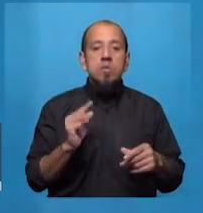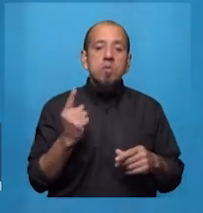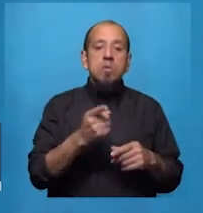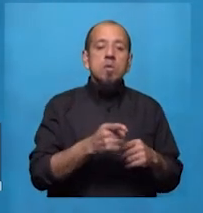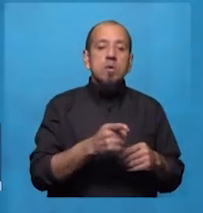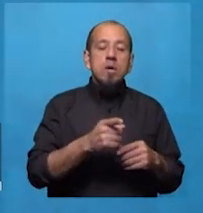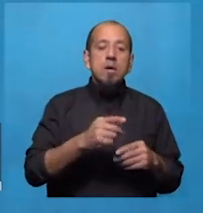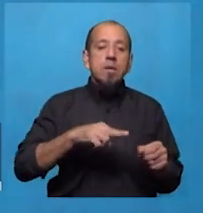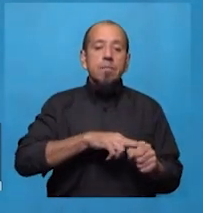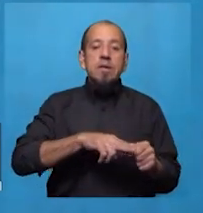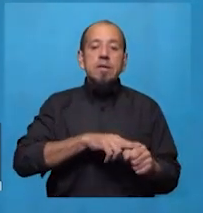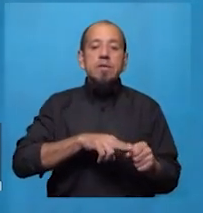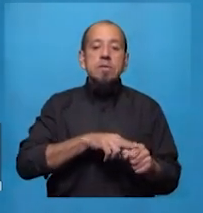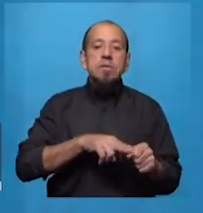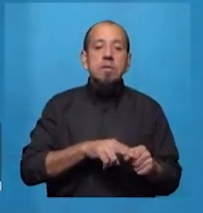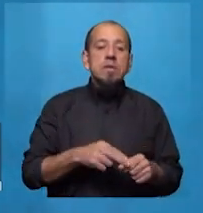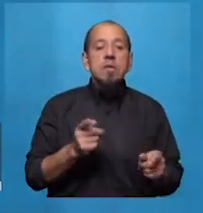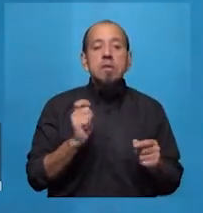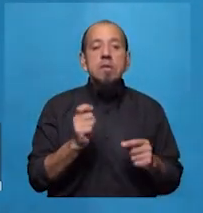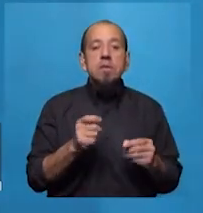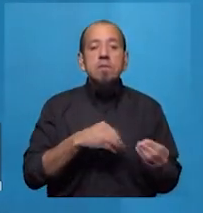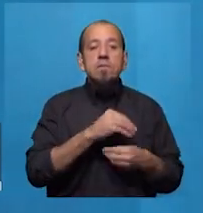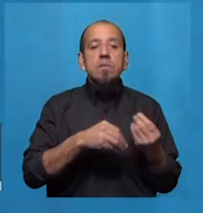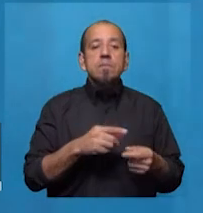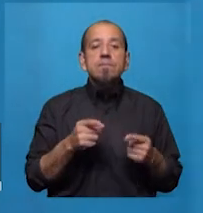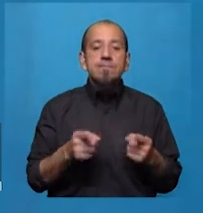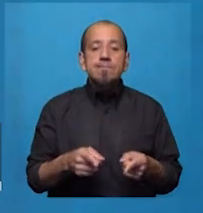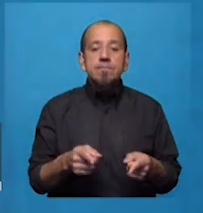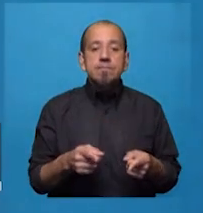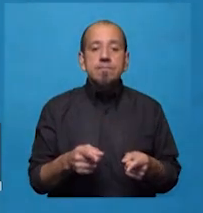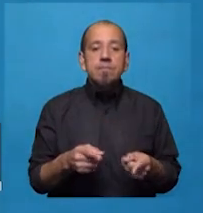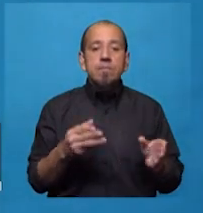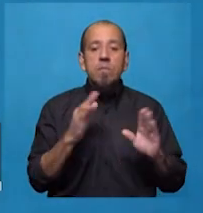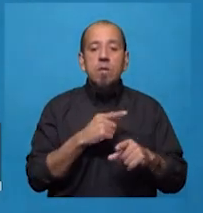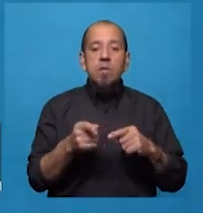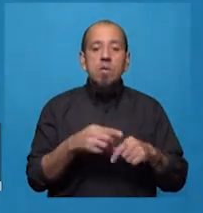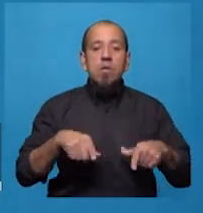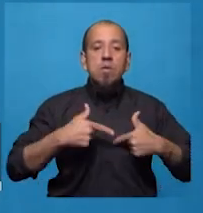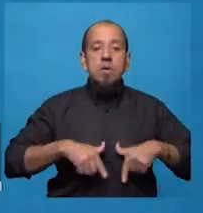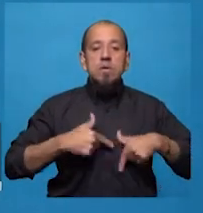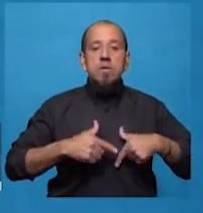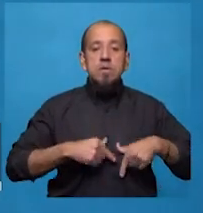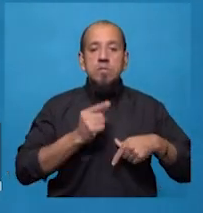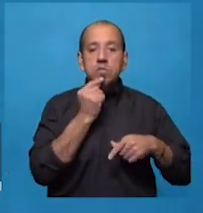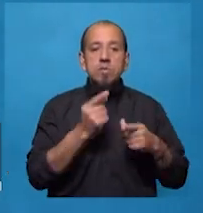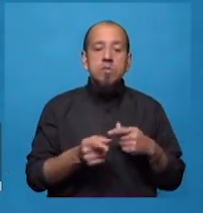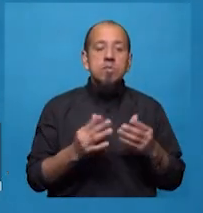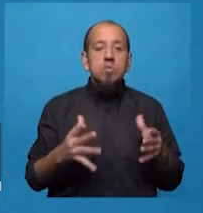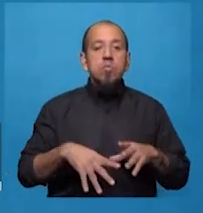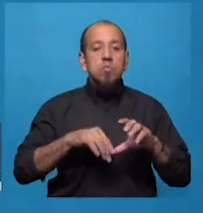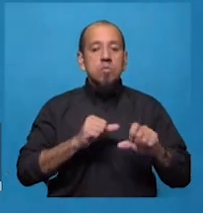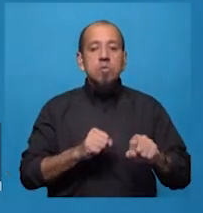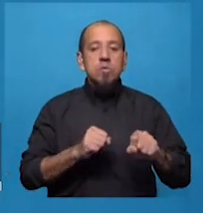pasta base quién está trabajando con el entorno familiar eso seguramente no lo puede hacer solamente el Ministerio interior tiene que haber un fortalecimiento y un compromiso